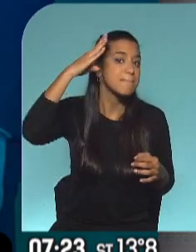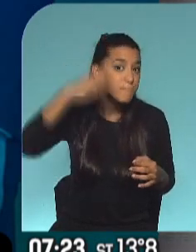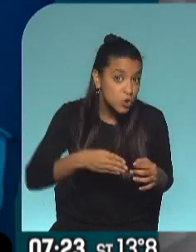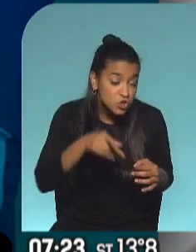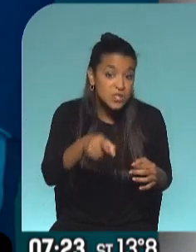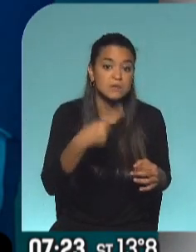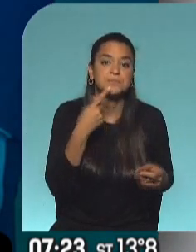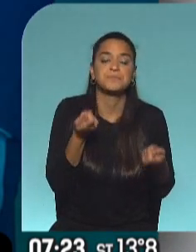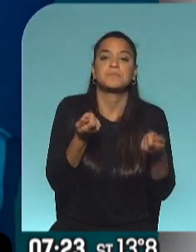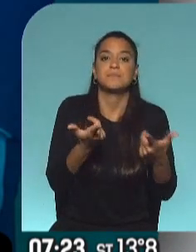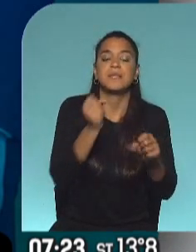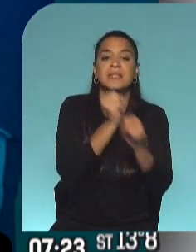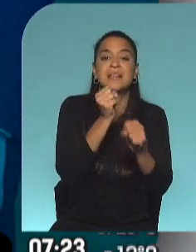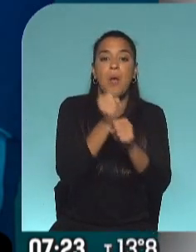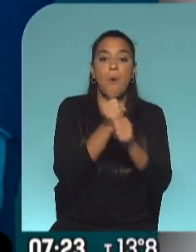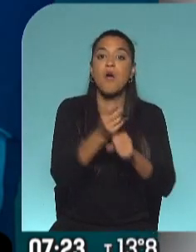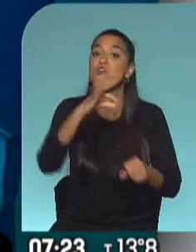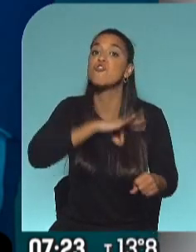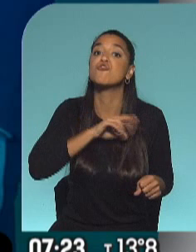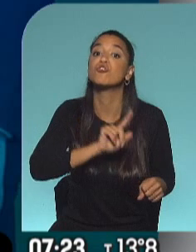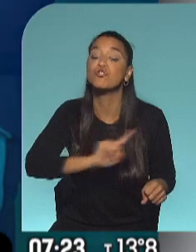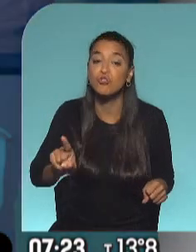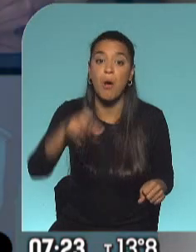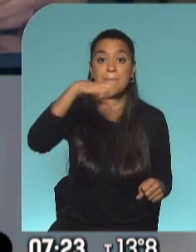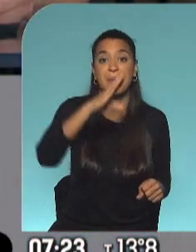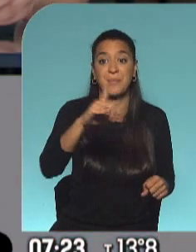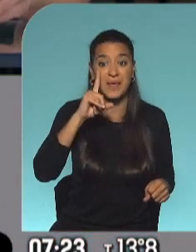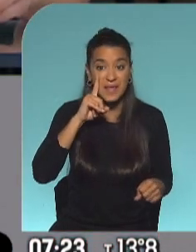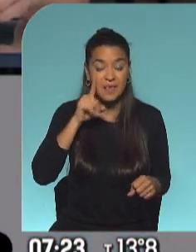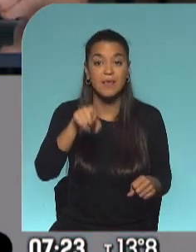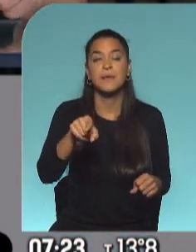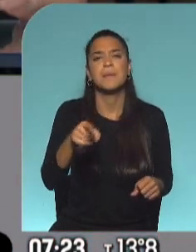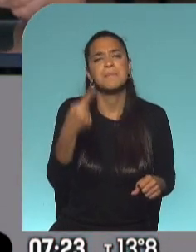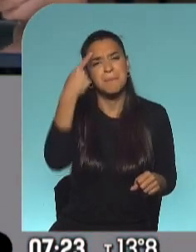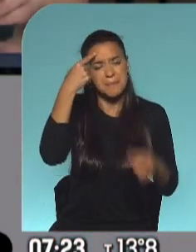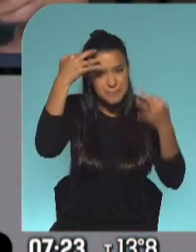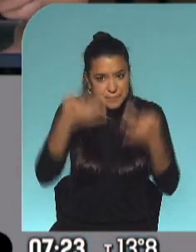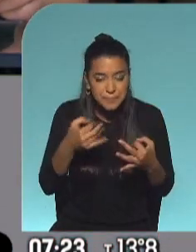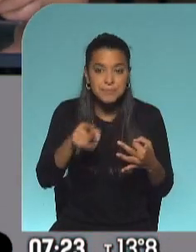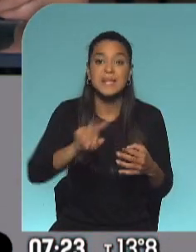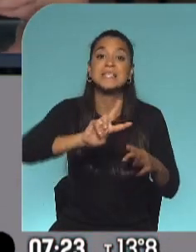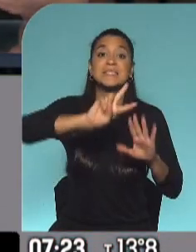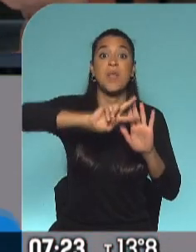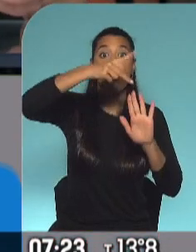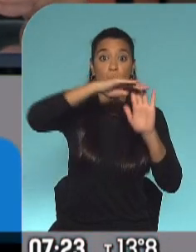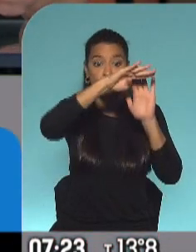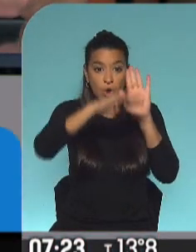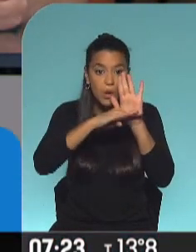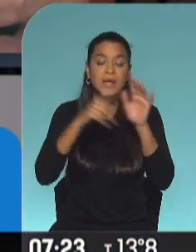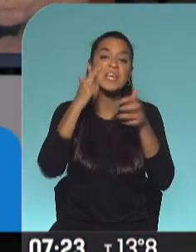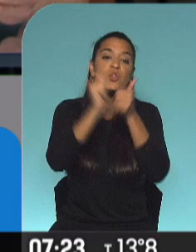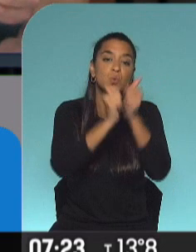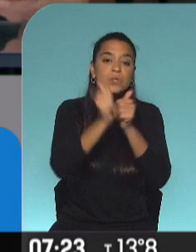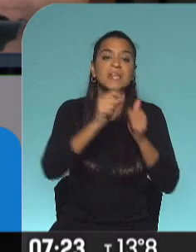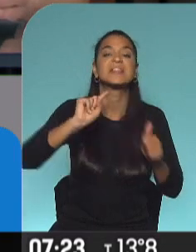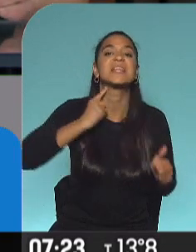15,9% aportan las tareas no remuneradas al Producto Bruto Interno. Y para tener una idea, lo sigue en segundo lugar la industria con